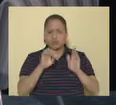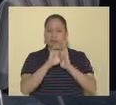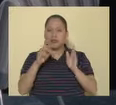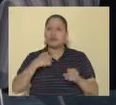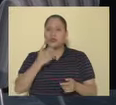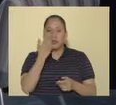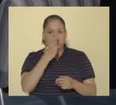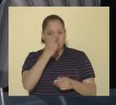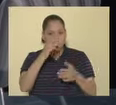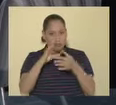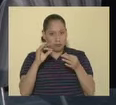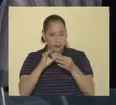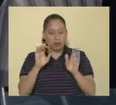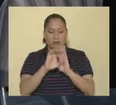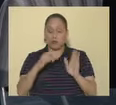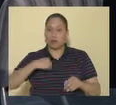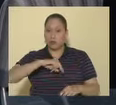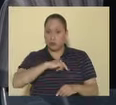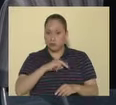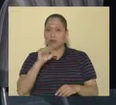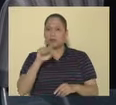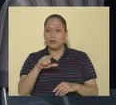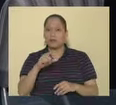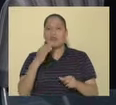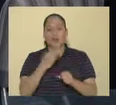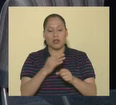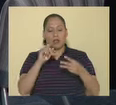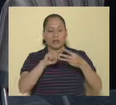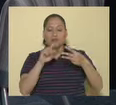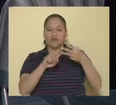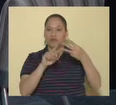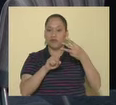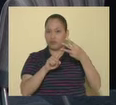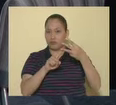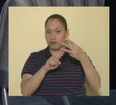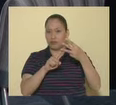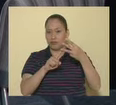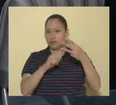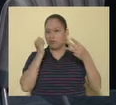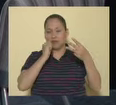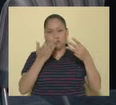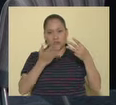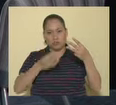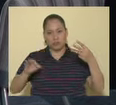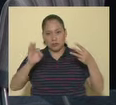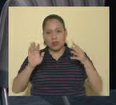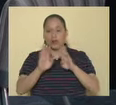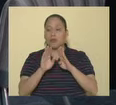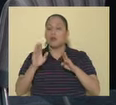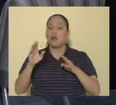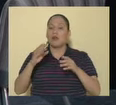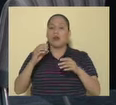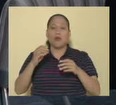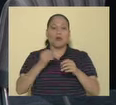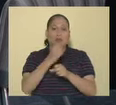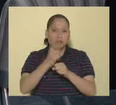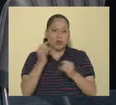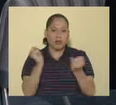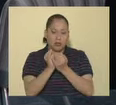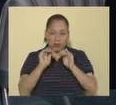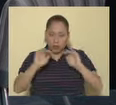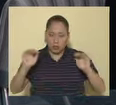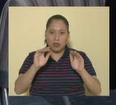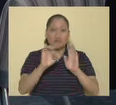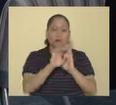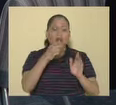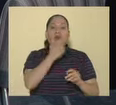quiero señalarle que nosotros tenemos 3 acciones principales, como es la igualdad de oportunidades, la no violencia contra